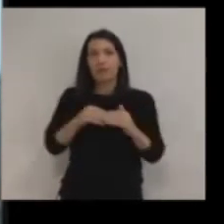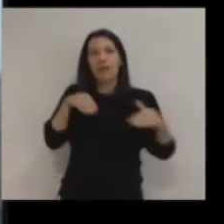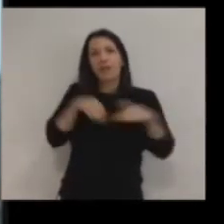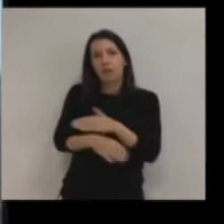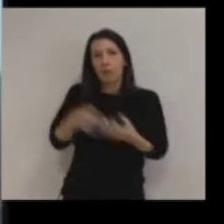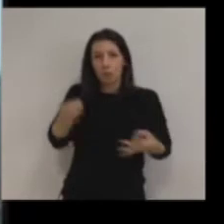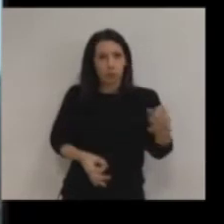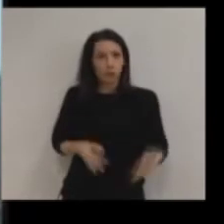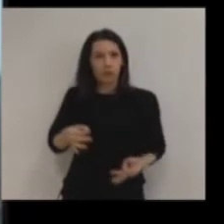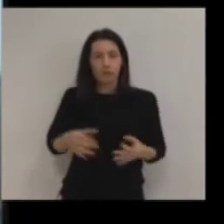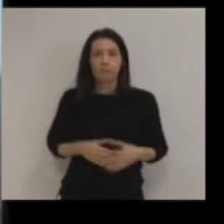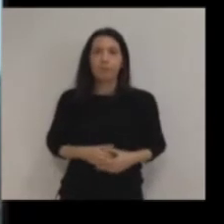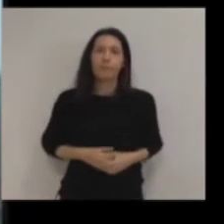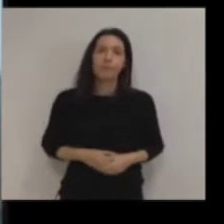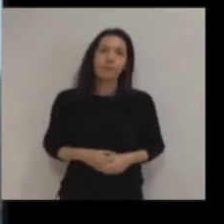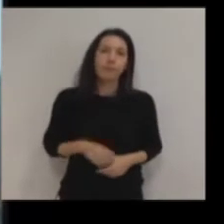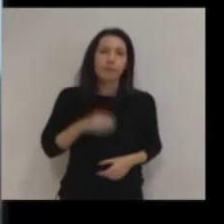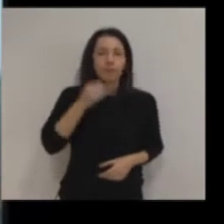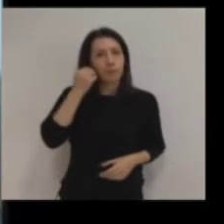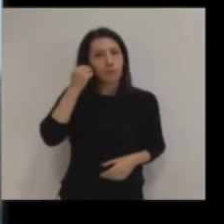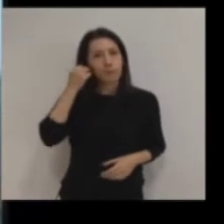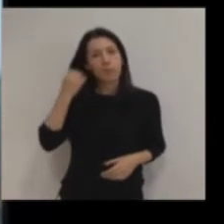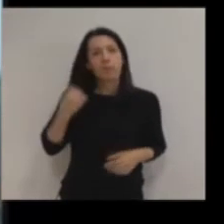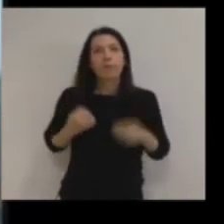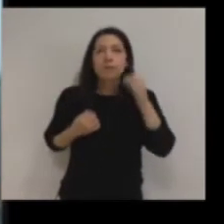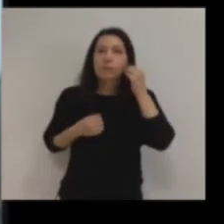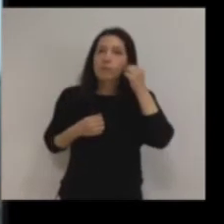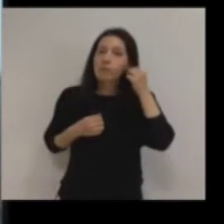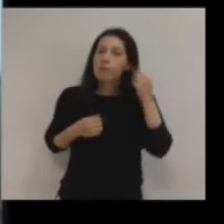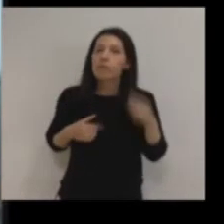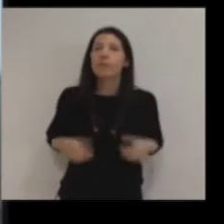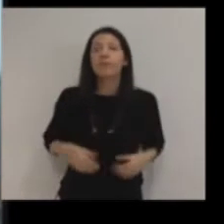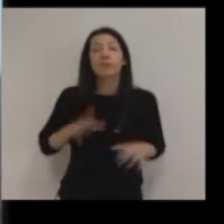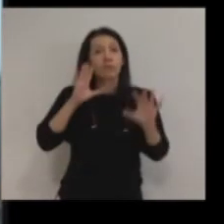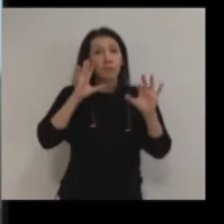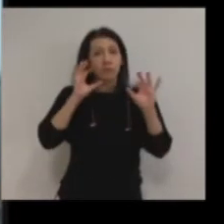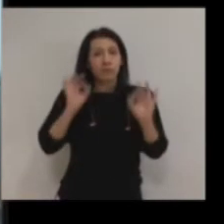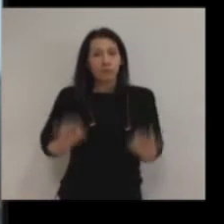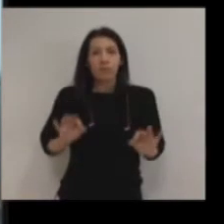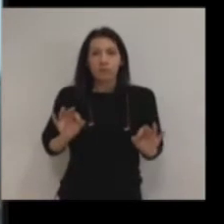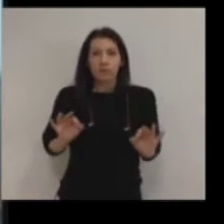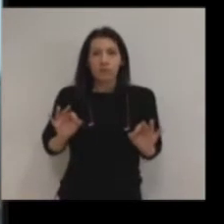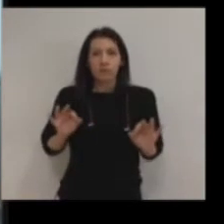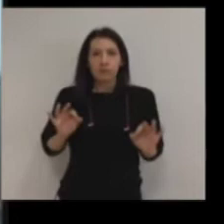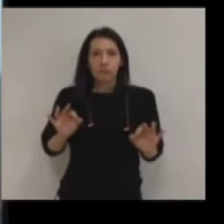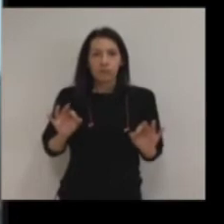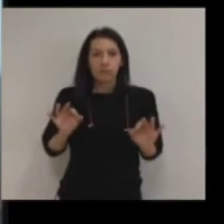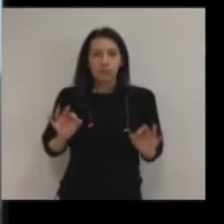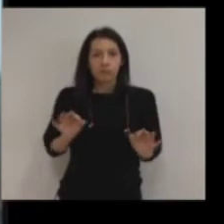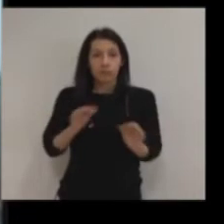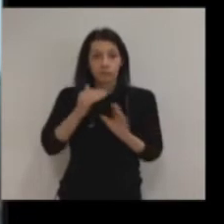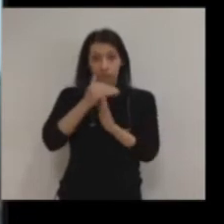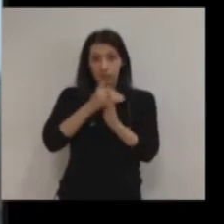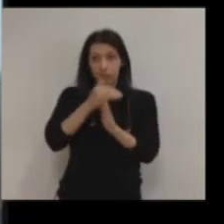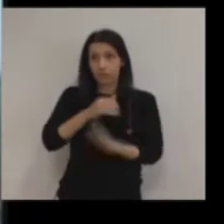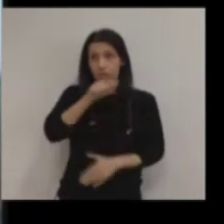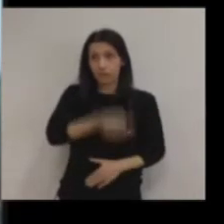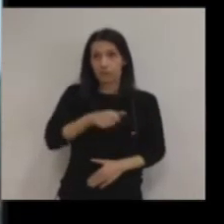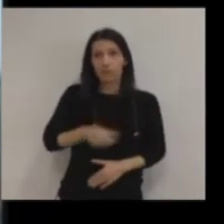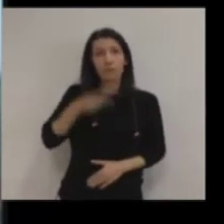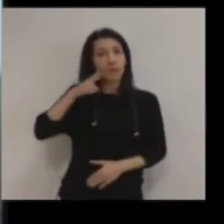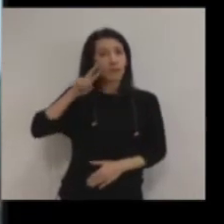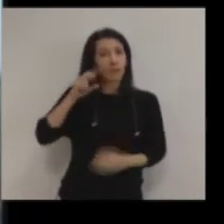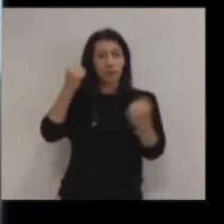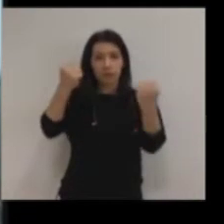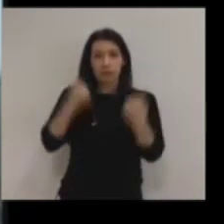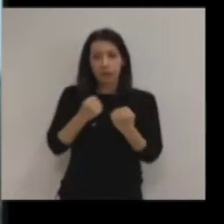justicia. Pues creo que con el nivel y los expertos que tenemos aquí podemos